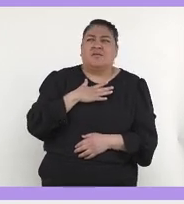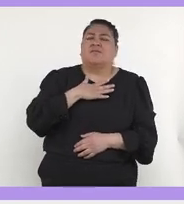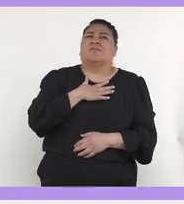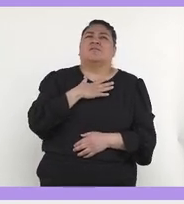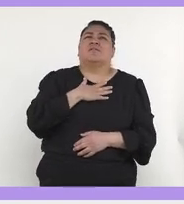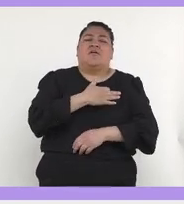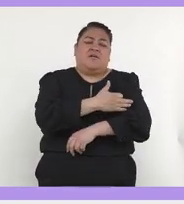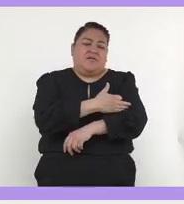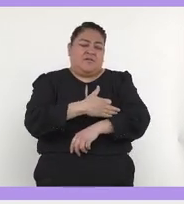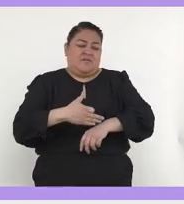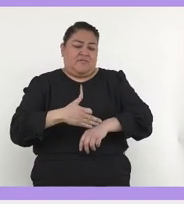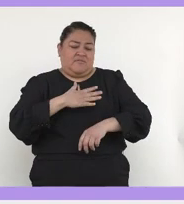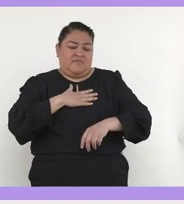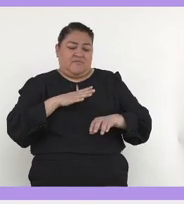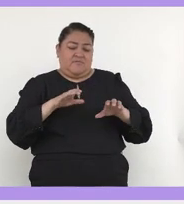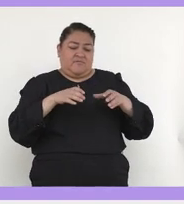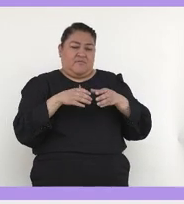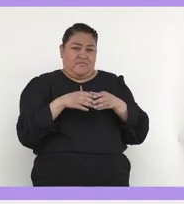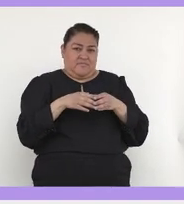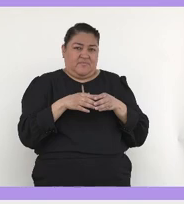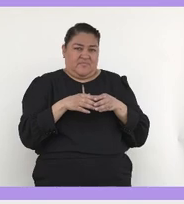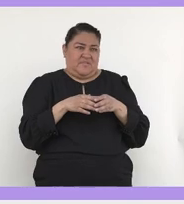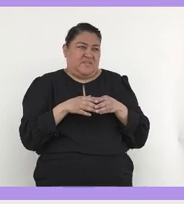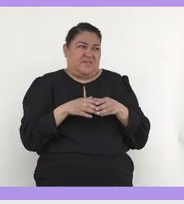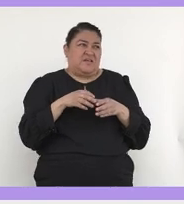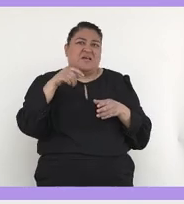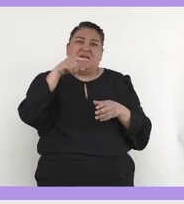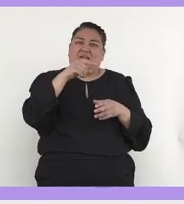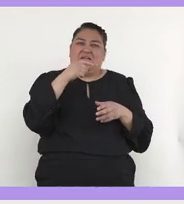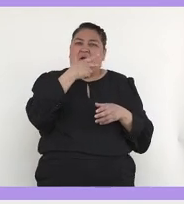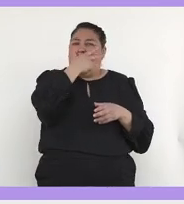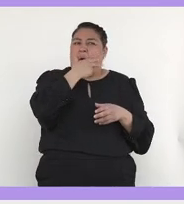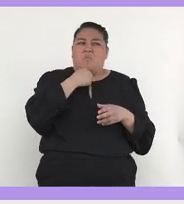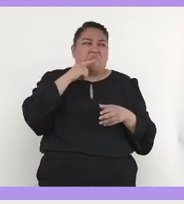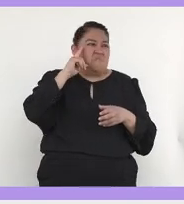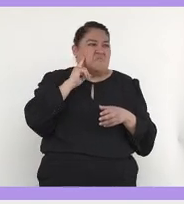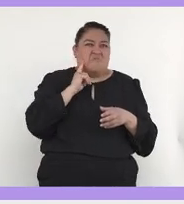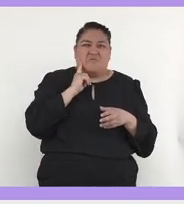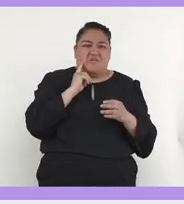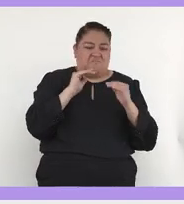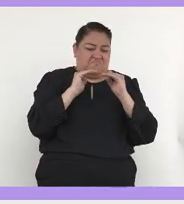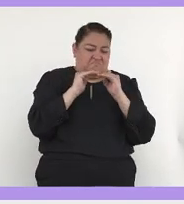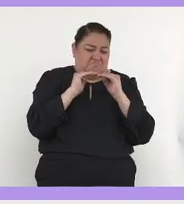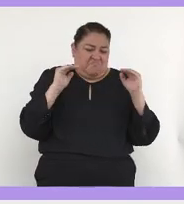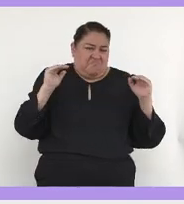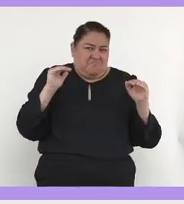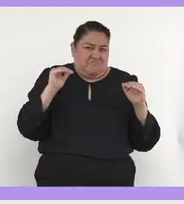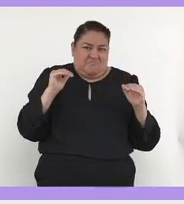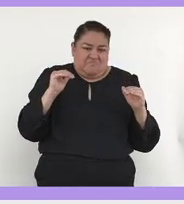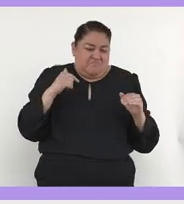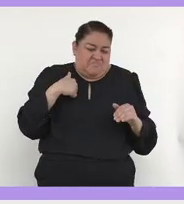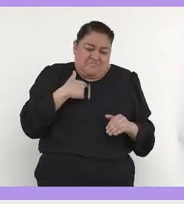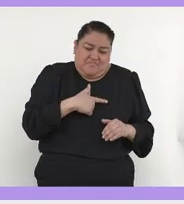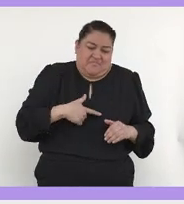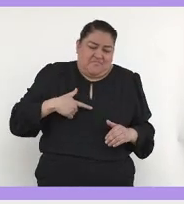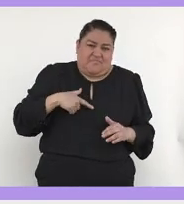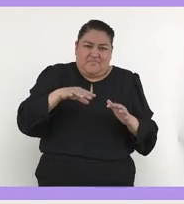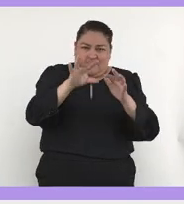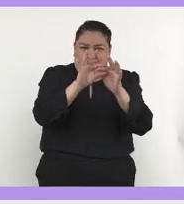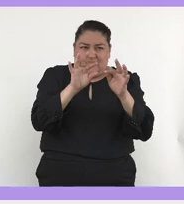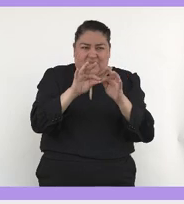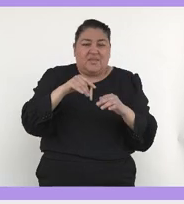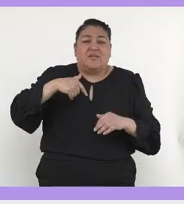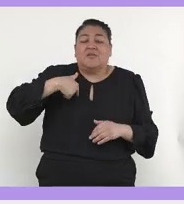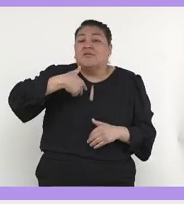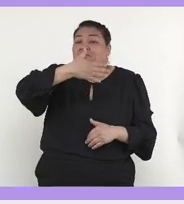de una familia donde donde no existía el prejuicio que es algo que siempre he dicho con muchísimo orgullo no yo no estaba